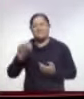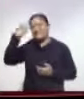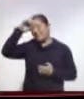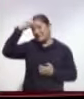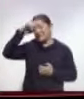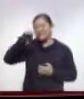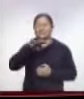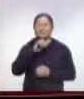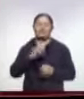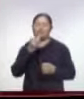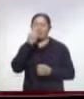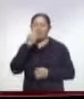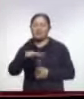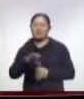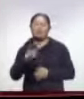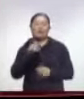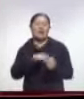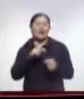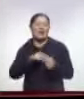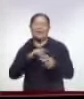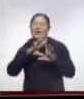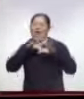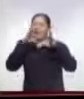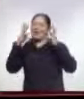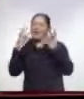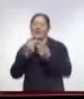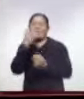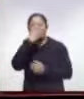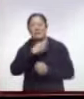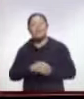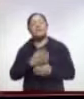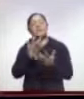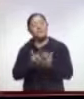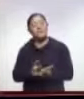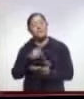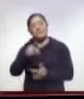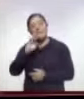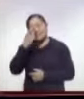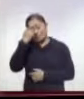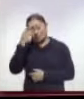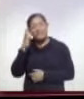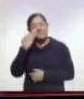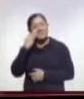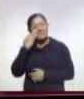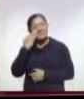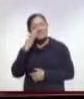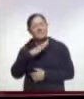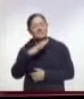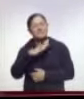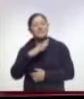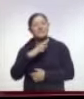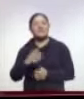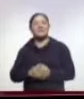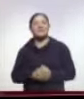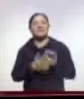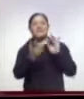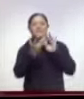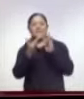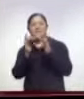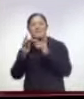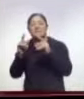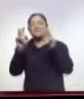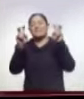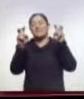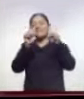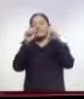llena de color a nuestro estado. Vamos a hacer una pausa. Les recuerdo que nos pueden seguir en redes sociales, nuestra transmisión en Facebook, a través del